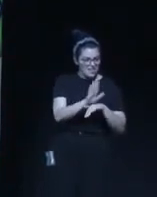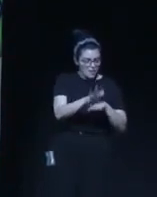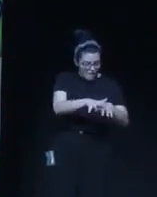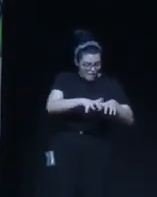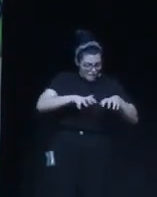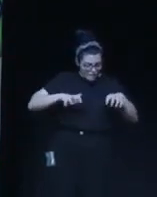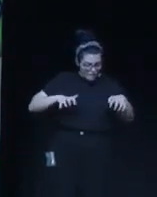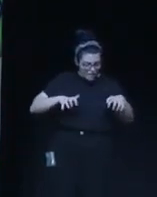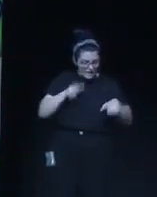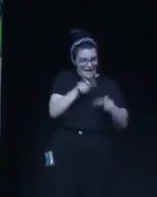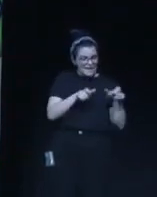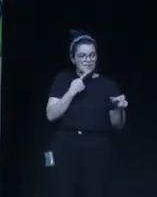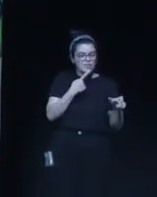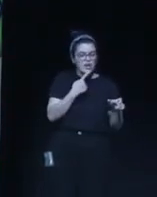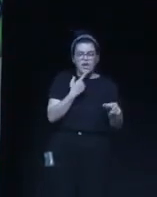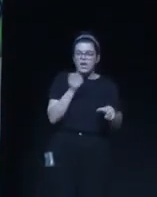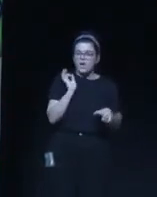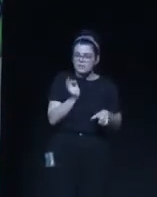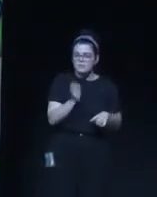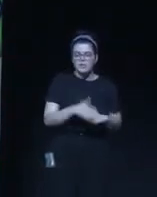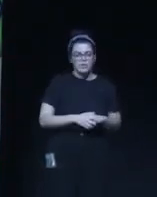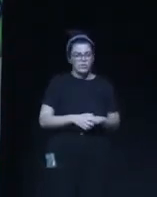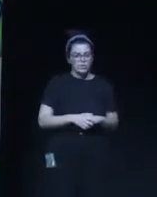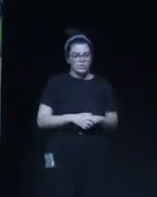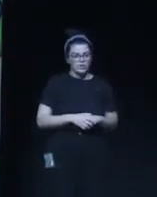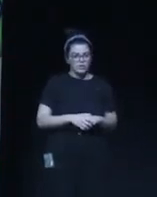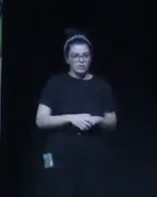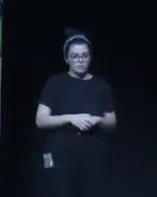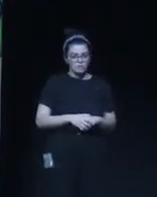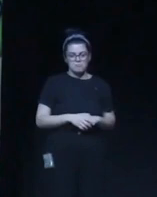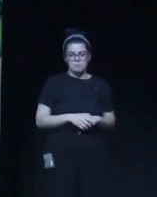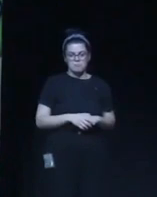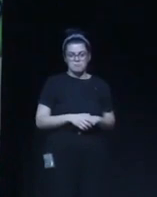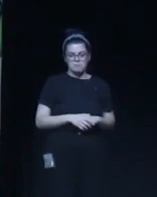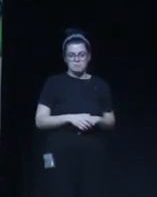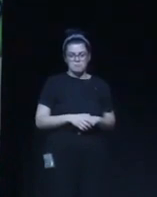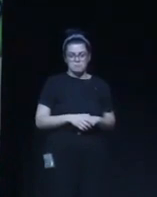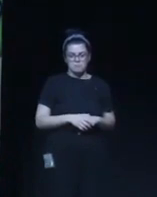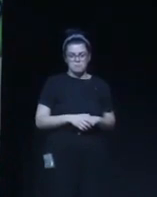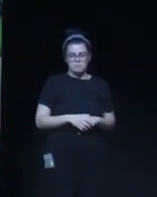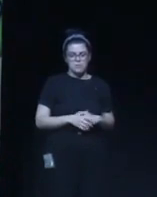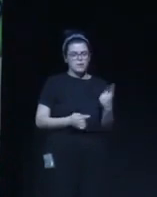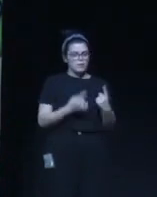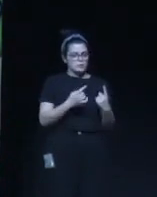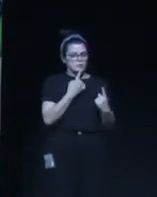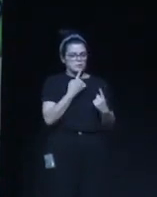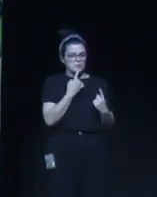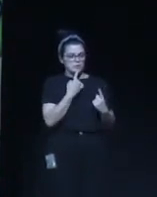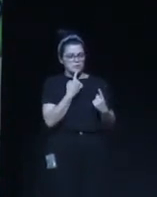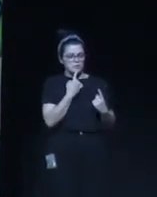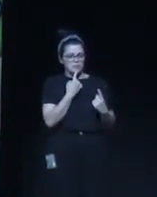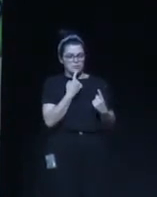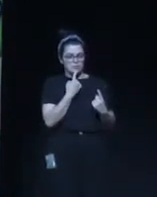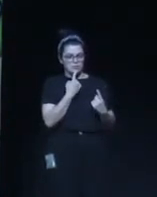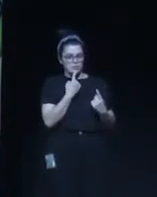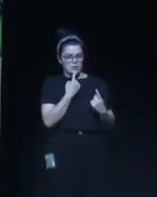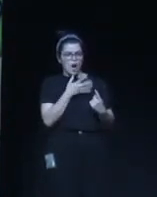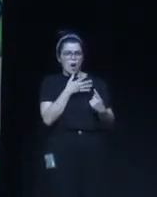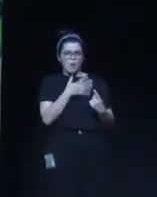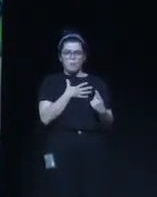es verdad. Y ha habido gente que ha dicho después, pues ahora la veo. Parece mentira, porque la tienes delante. Pero